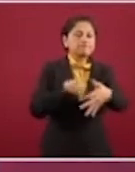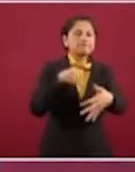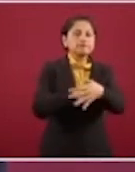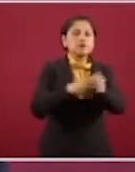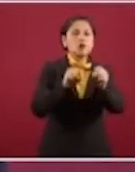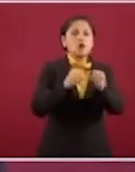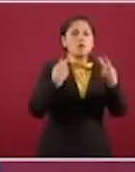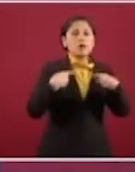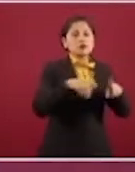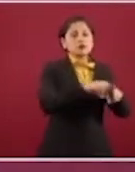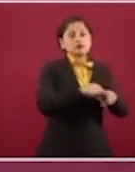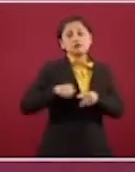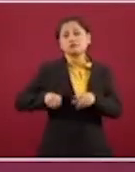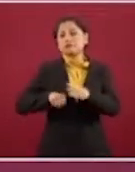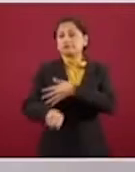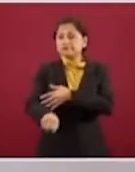detenidos, todo,